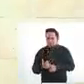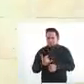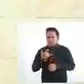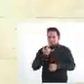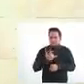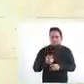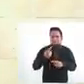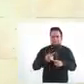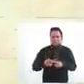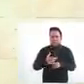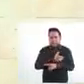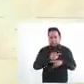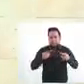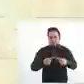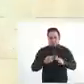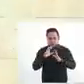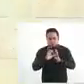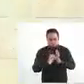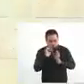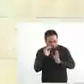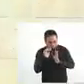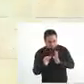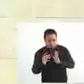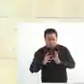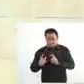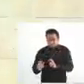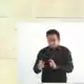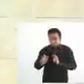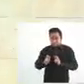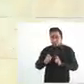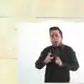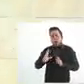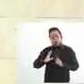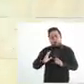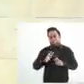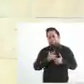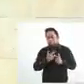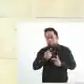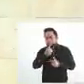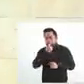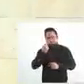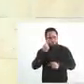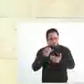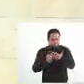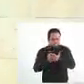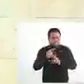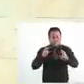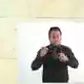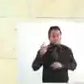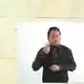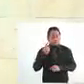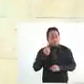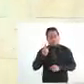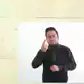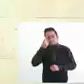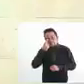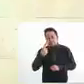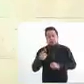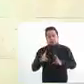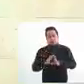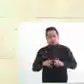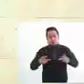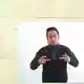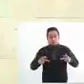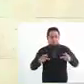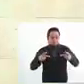nuestros constituyentes nos dotó de las decisiones políticas fundamentales para consolidarnos como